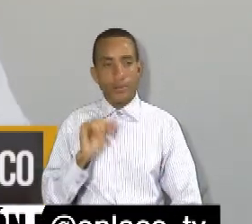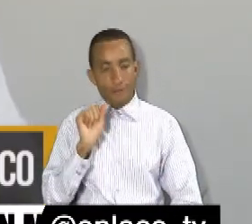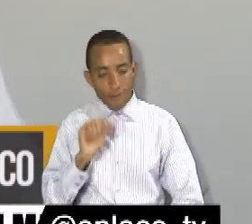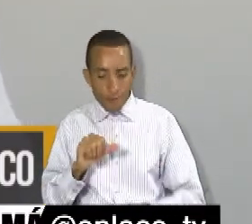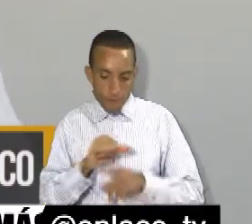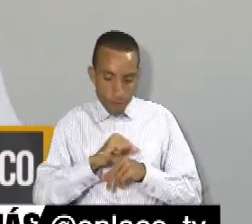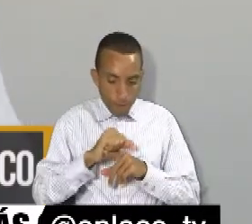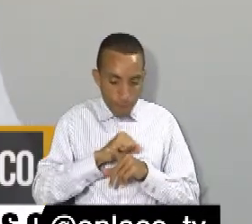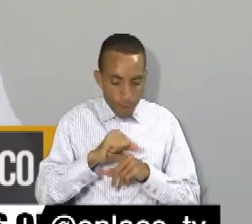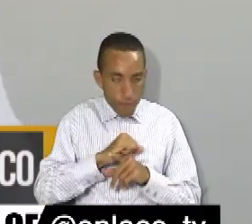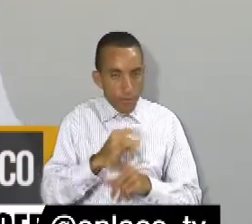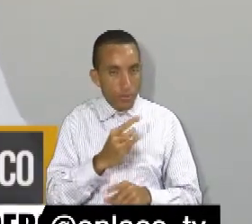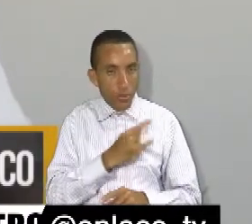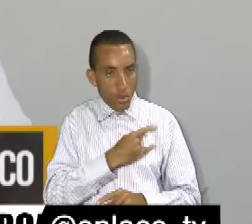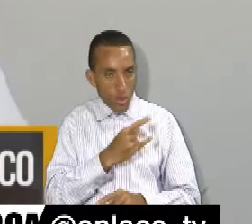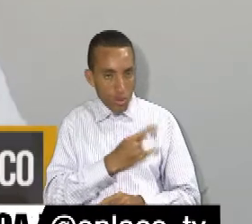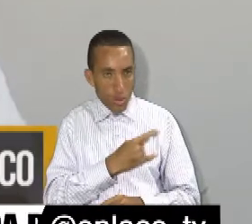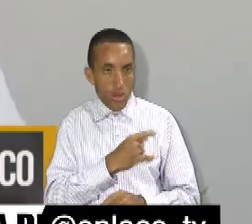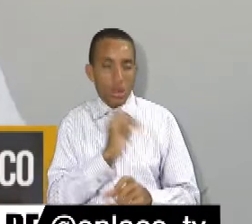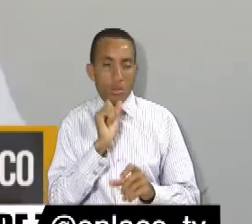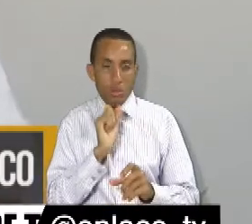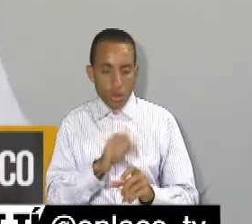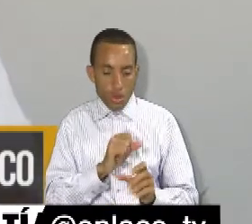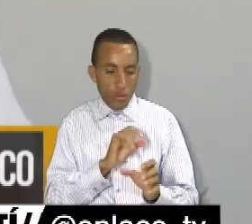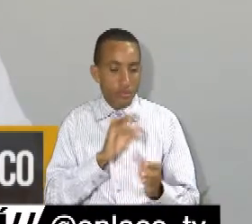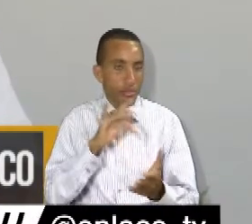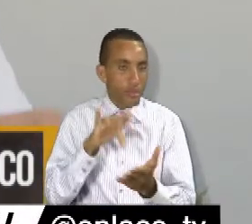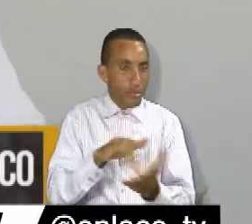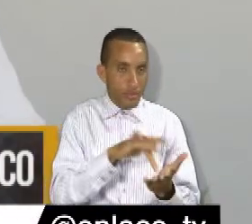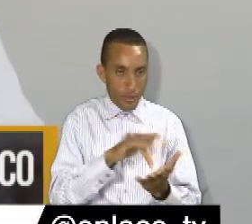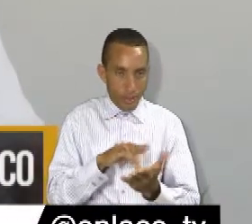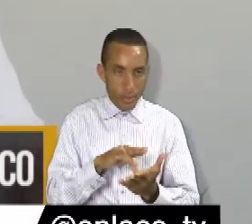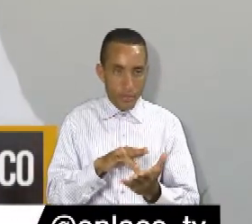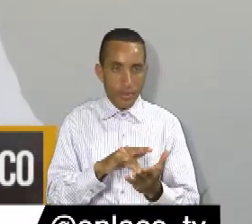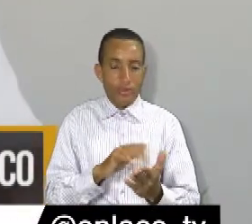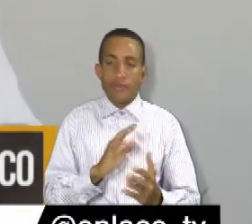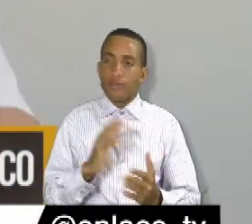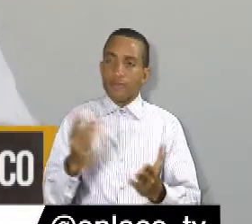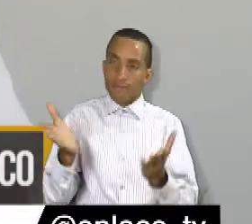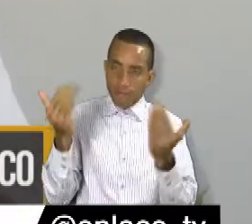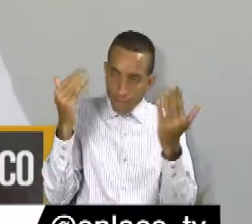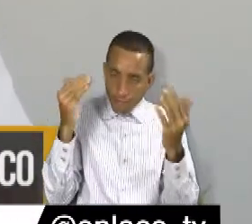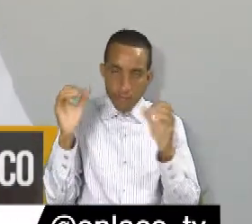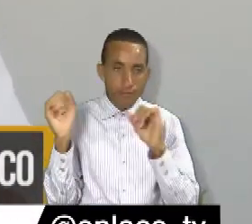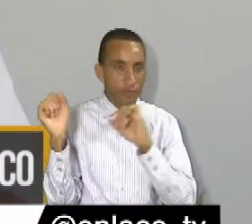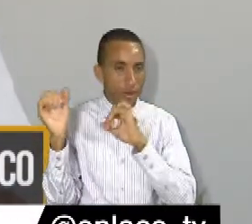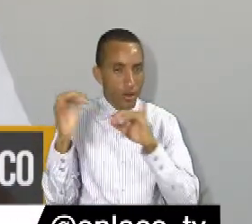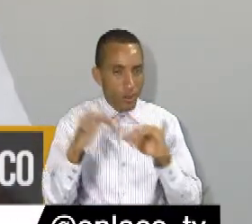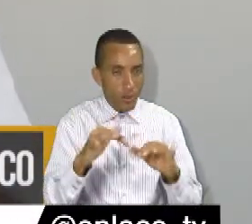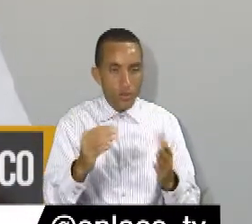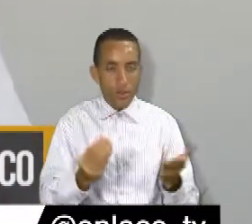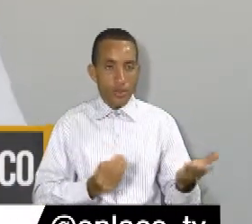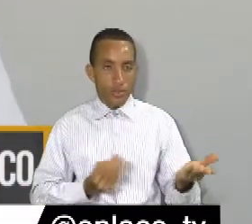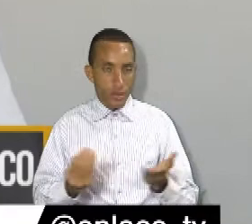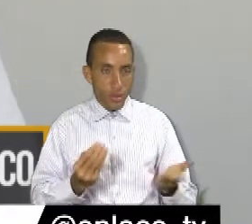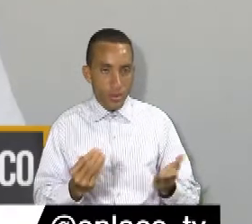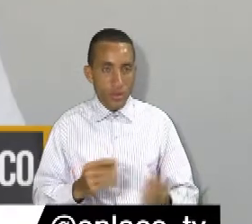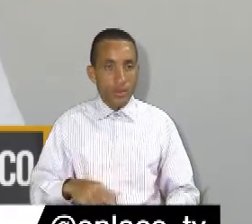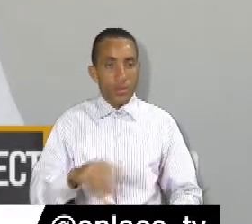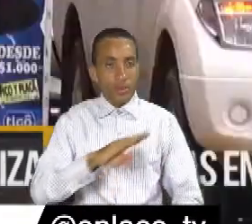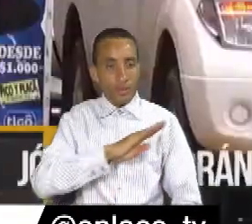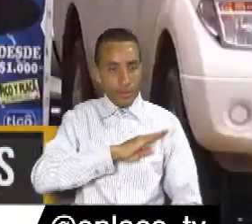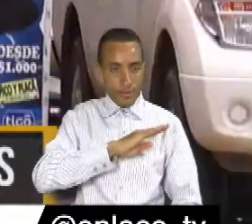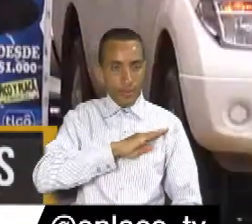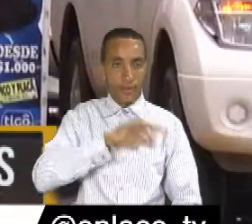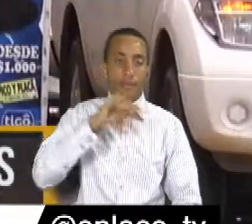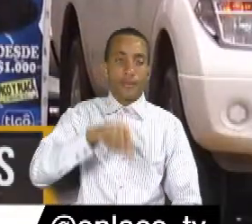de universidades, puedan participar en esta convocatoria para prestar sus servicios a la administración